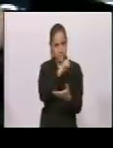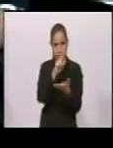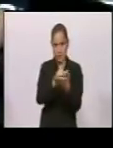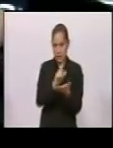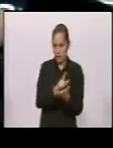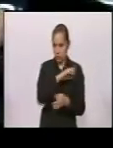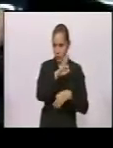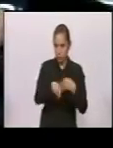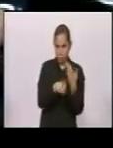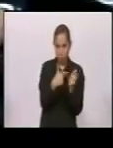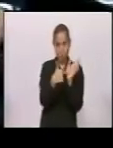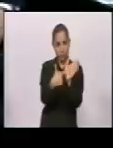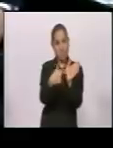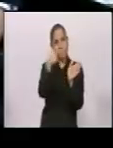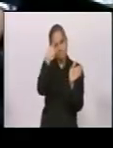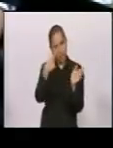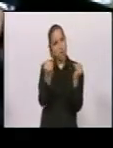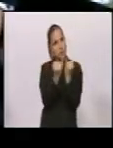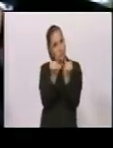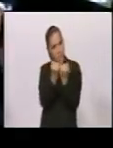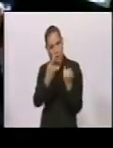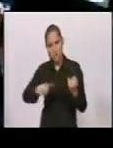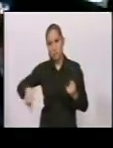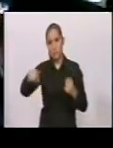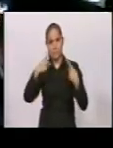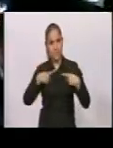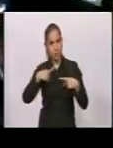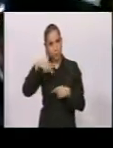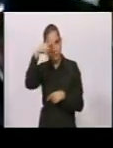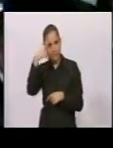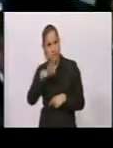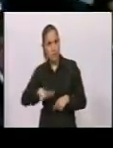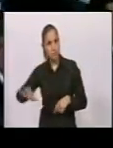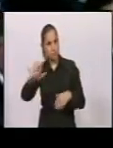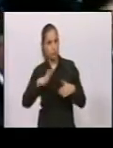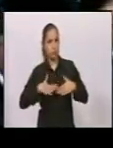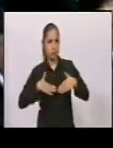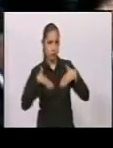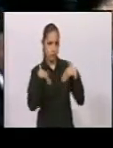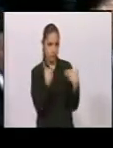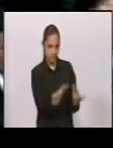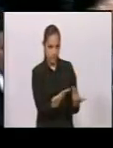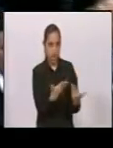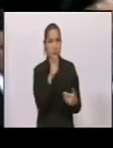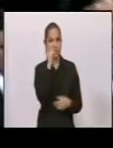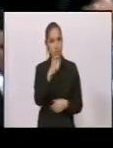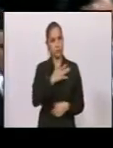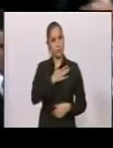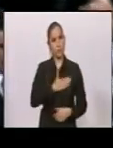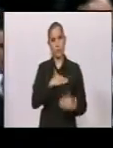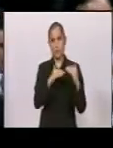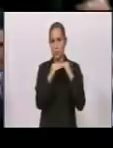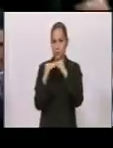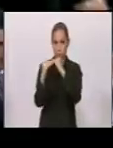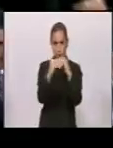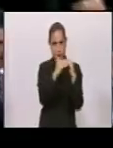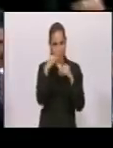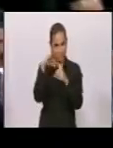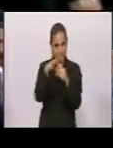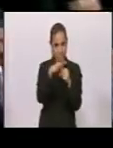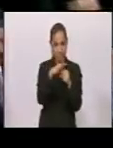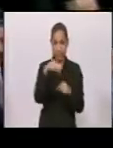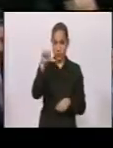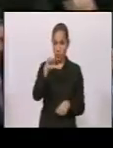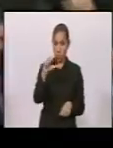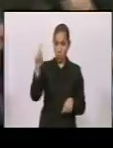la confianza ciudadana en la democracia. Hoy, con la firmeza